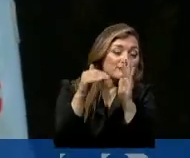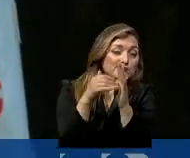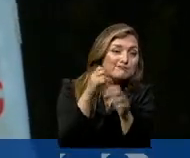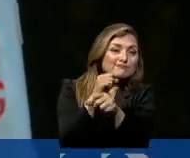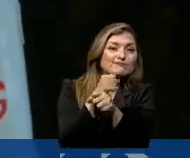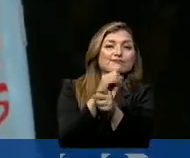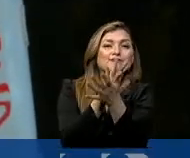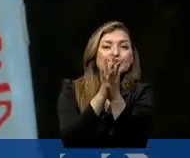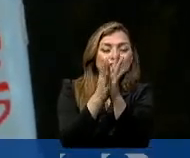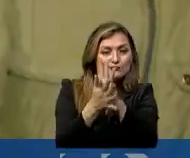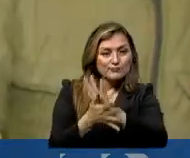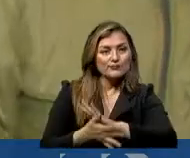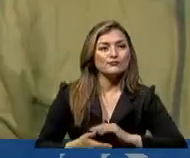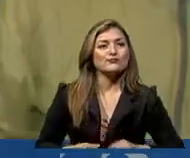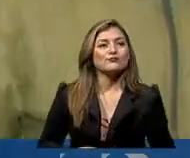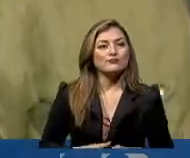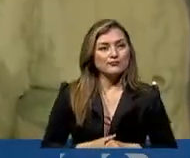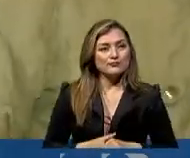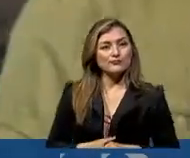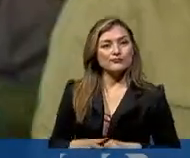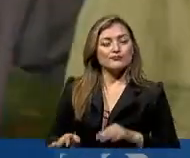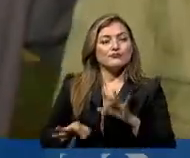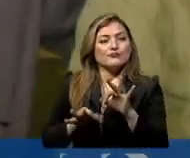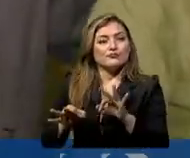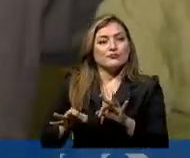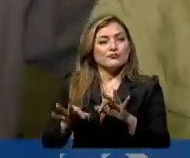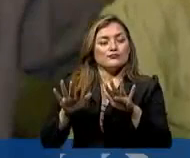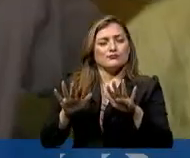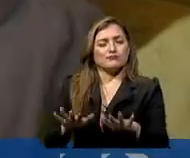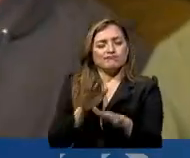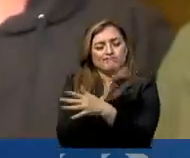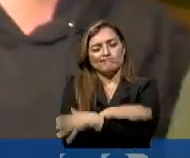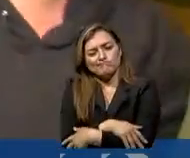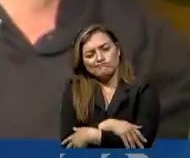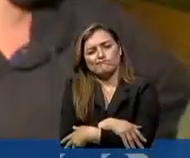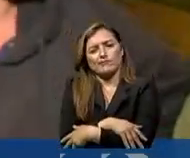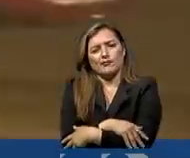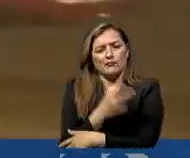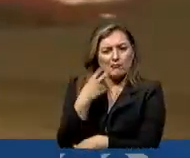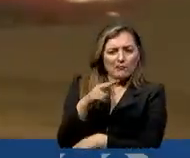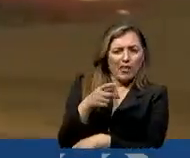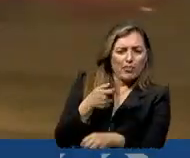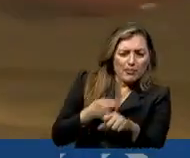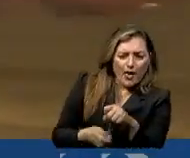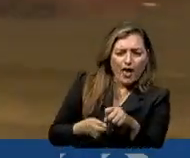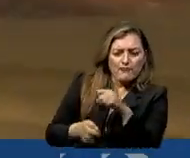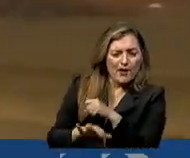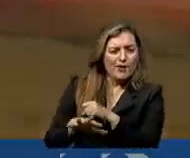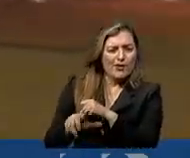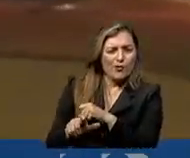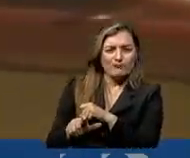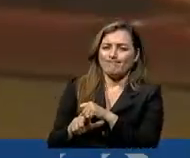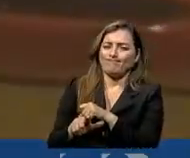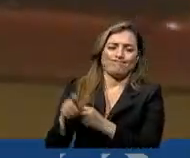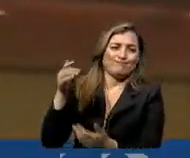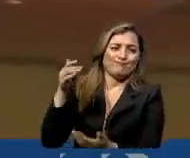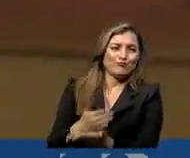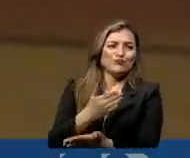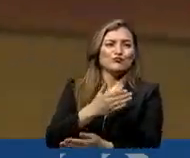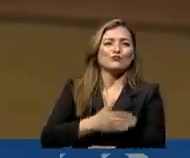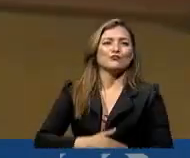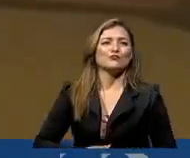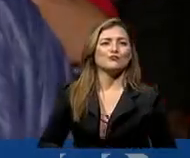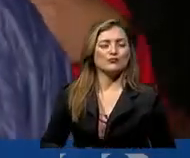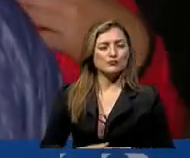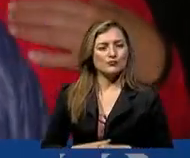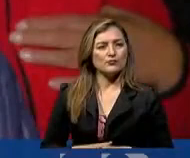inseguridad. Explicaron que no van a quedarse con los brazos cruzados mientras los delincuentes siguen cometiendo robos y